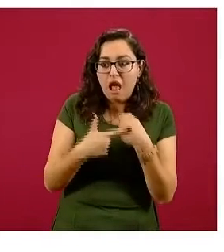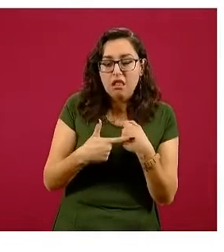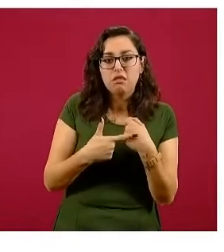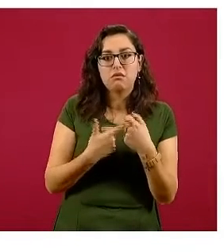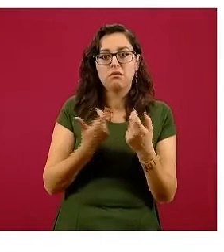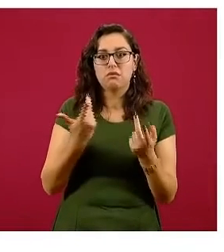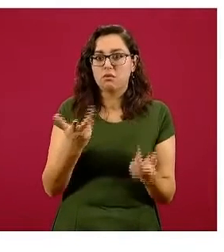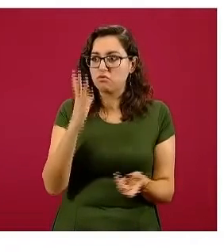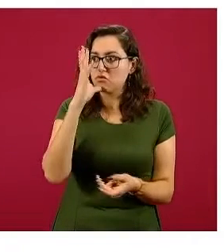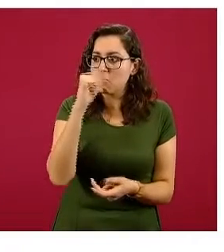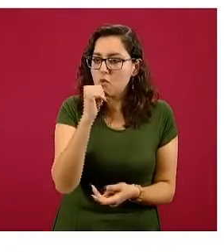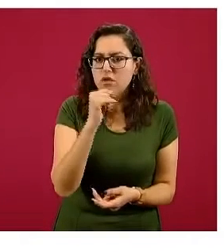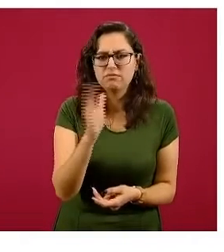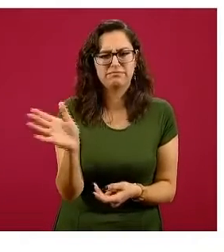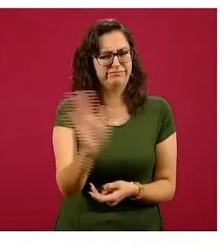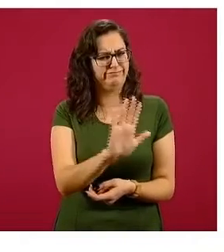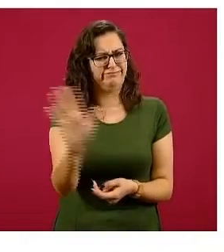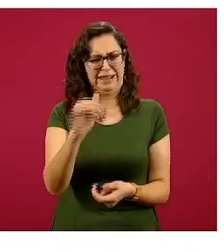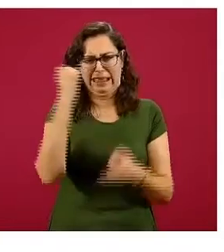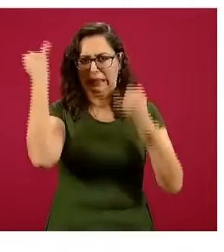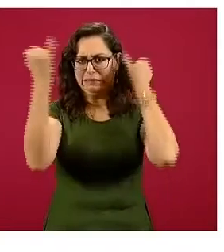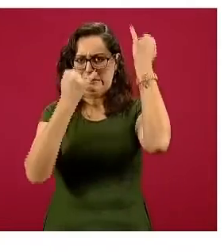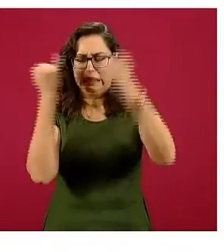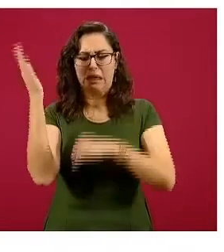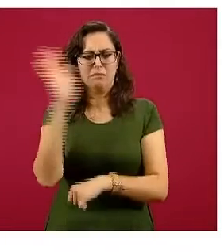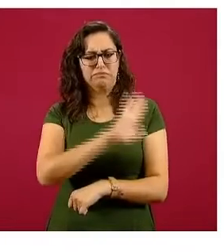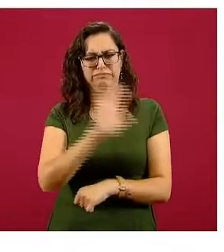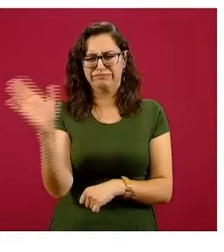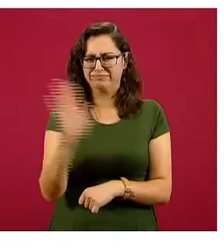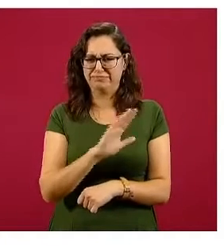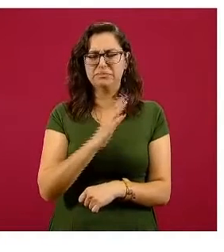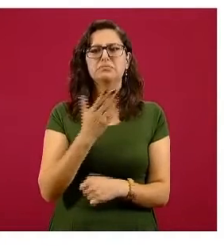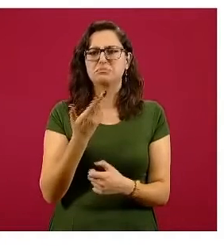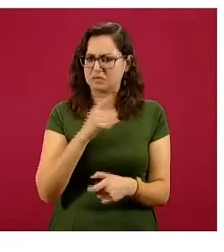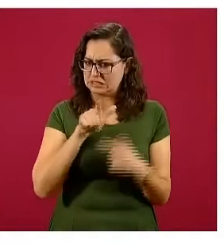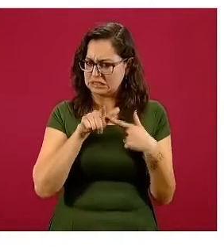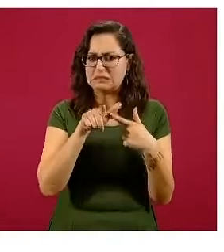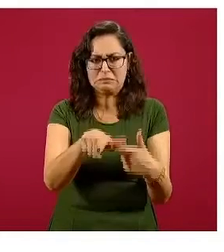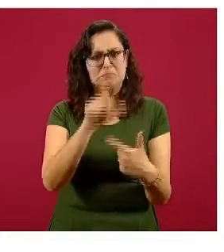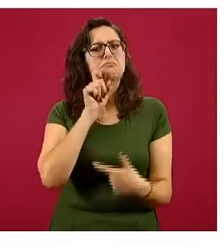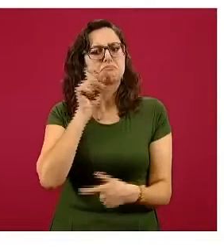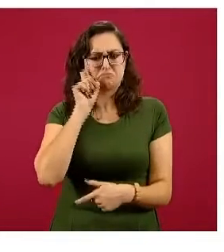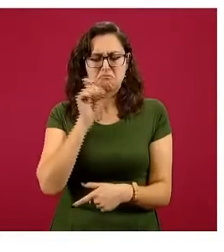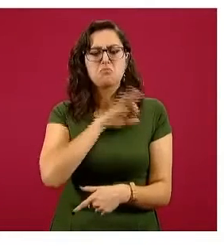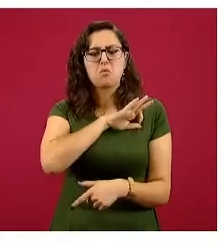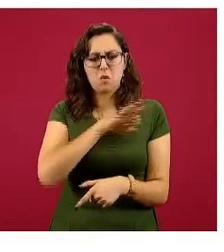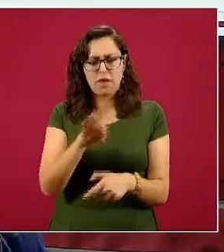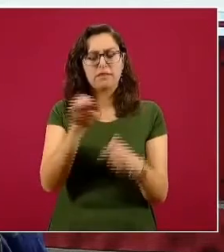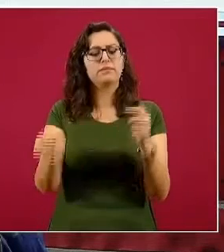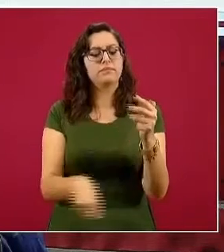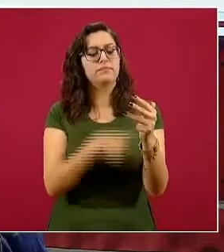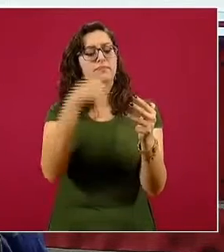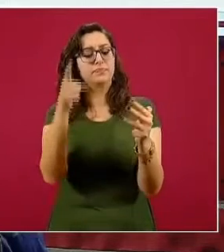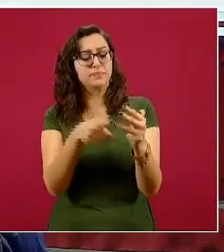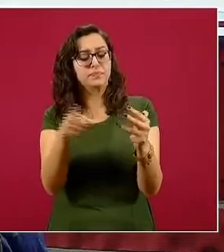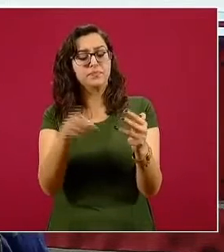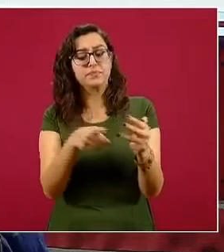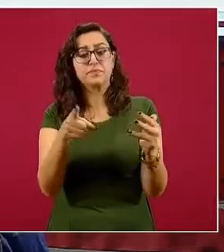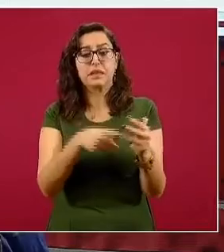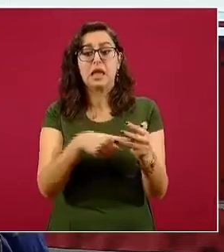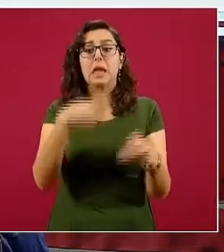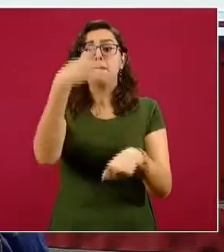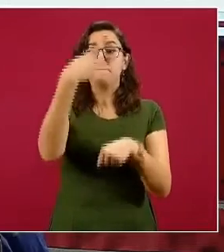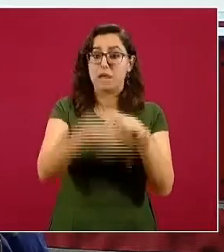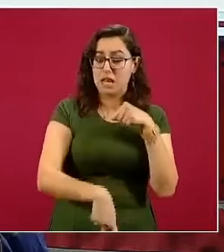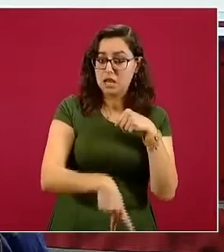un método de muy bajo riesgo, sobre todo de un riesgo mucho menor al compararlo con el método definitivo